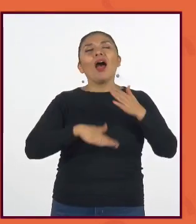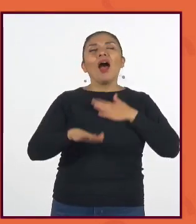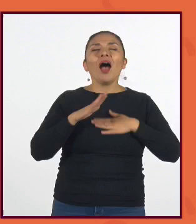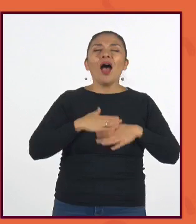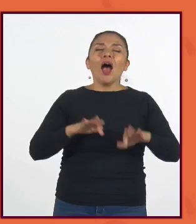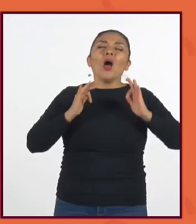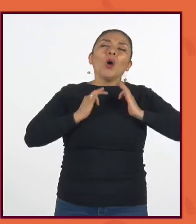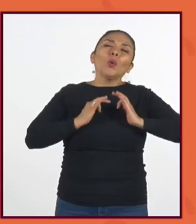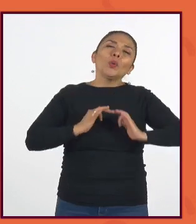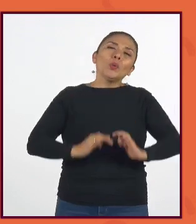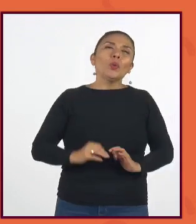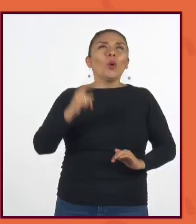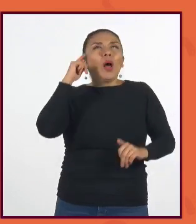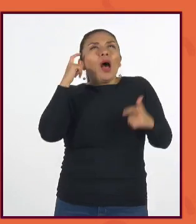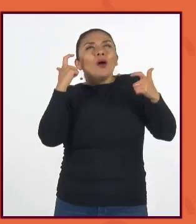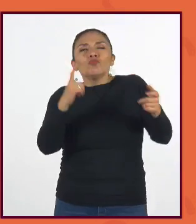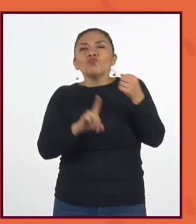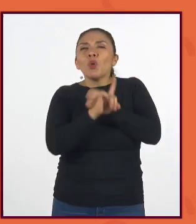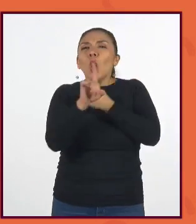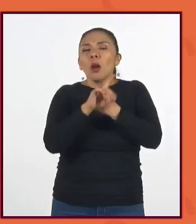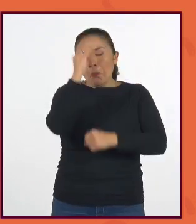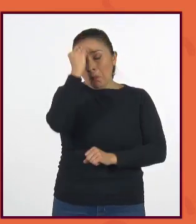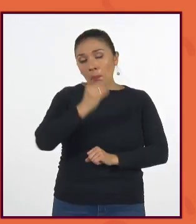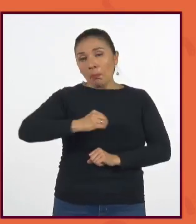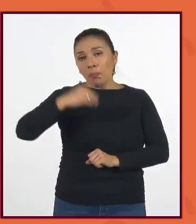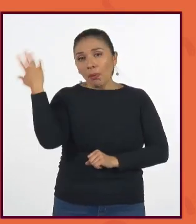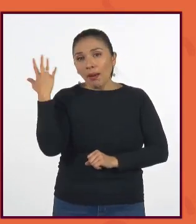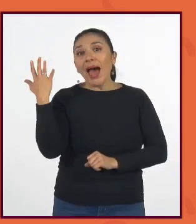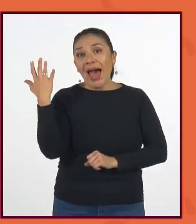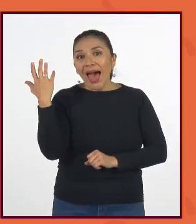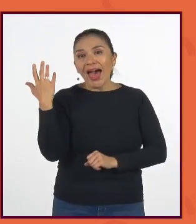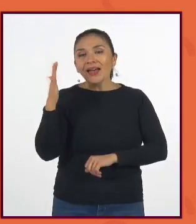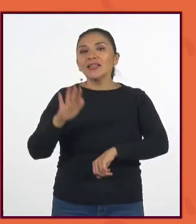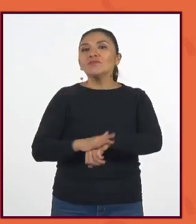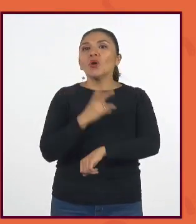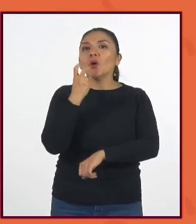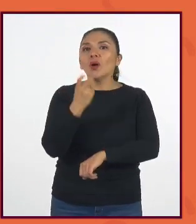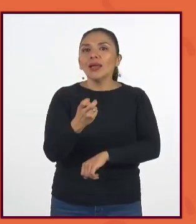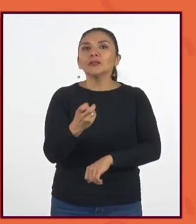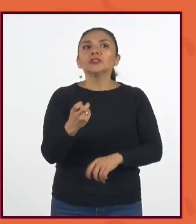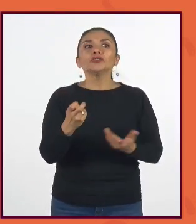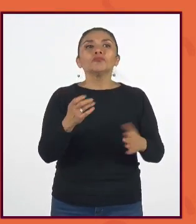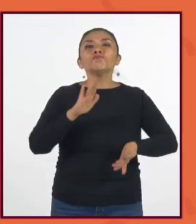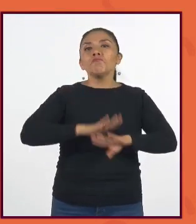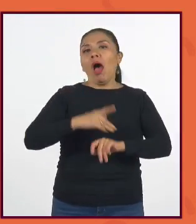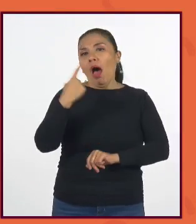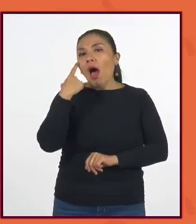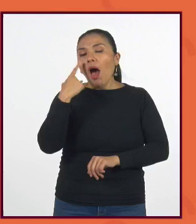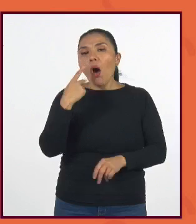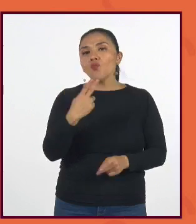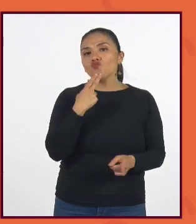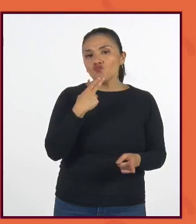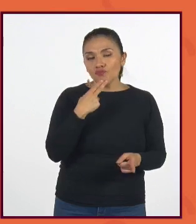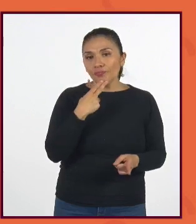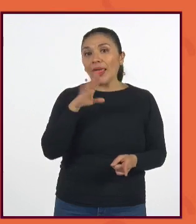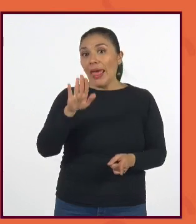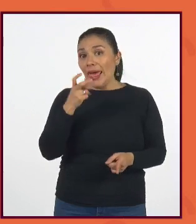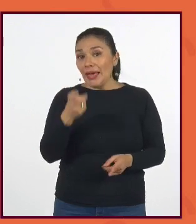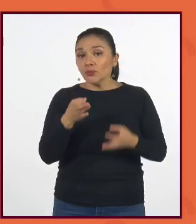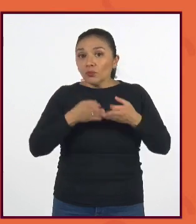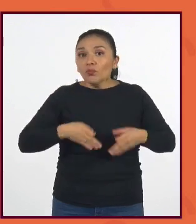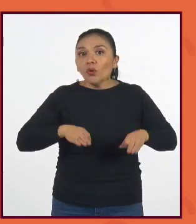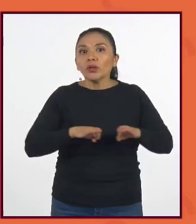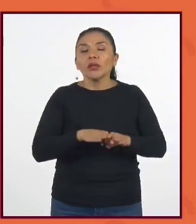la ansiedad y por eso muchas veces la utilizan. Es muy importante saber